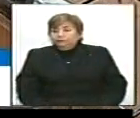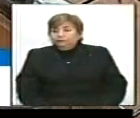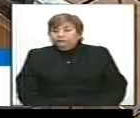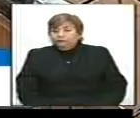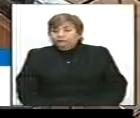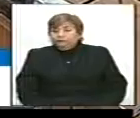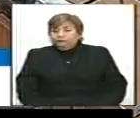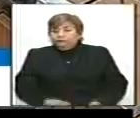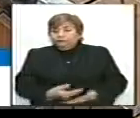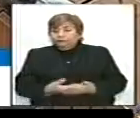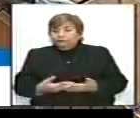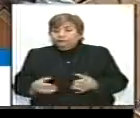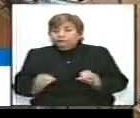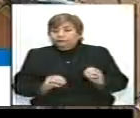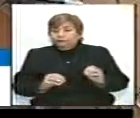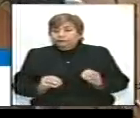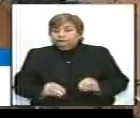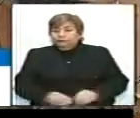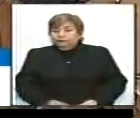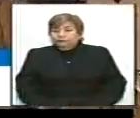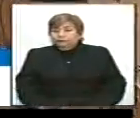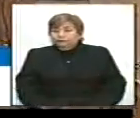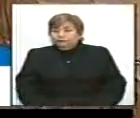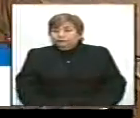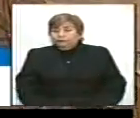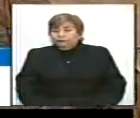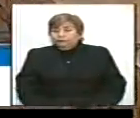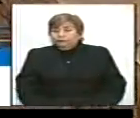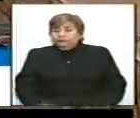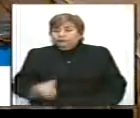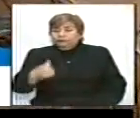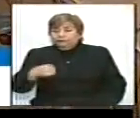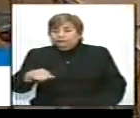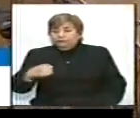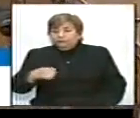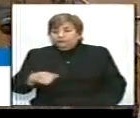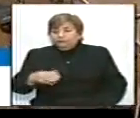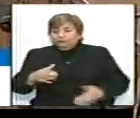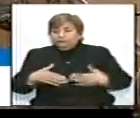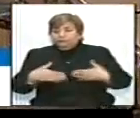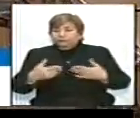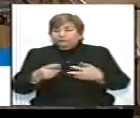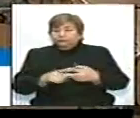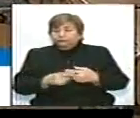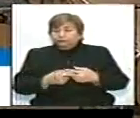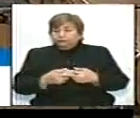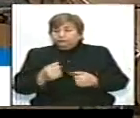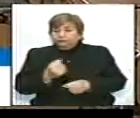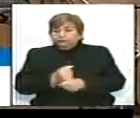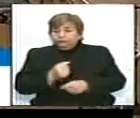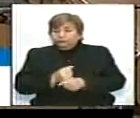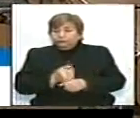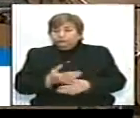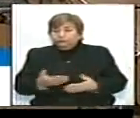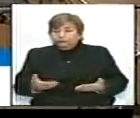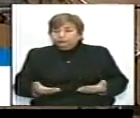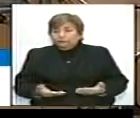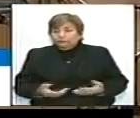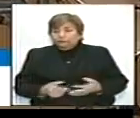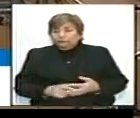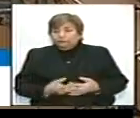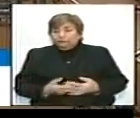por haber esperado al funcionario, por lo menos de la municipalidad, para poder iniciar este mes de trabajo desde un